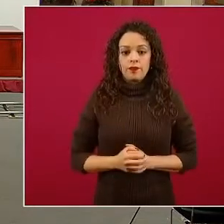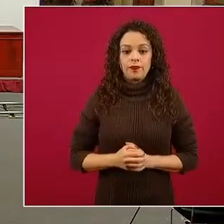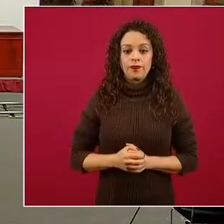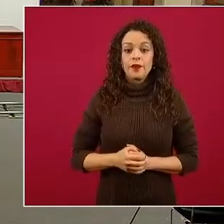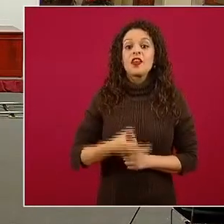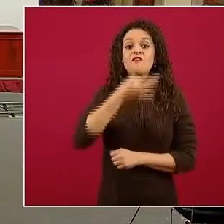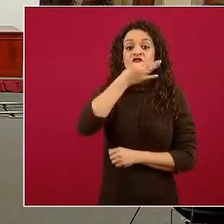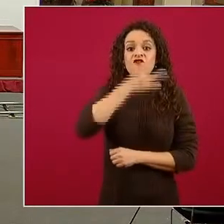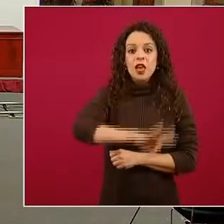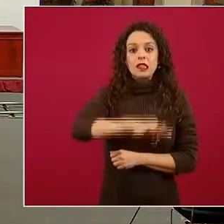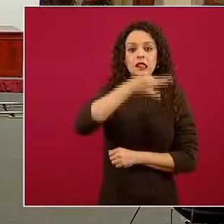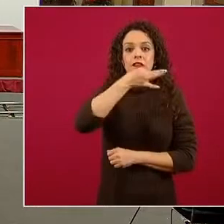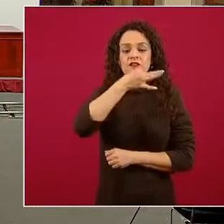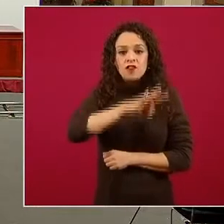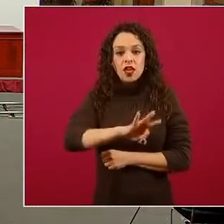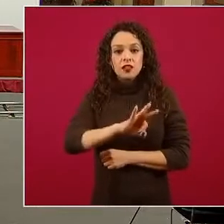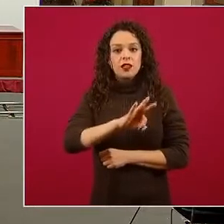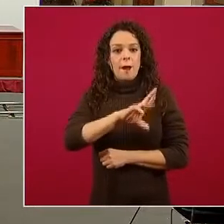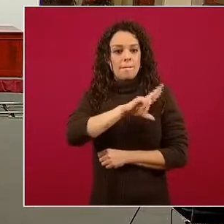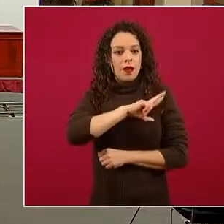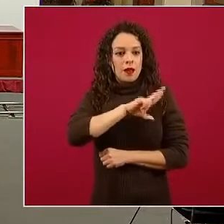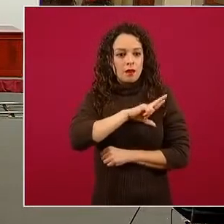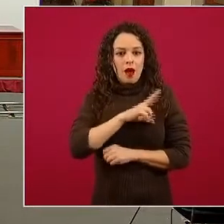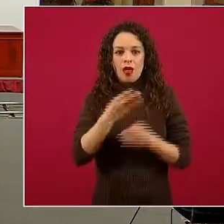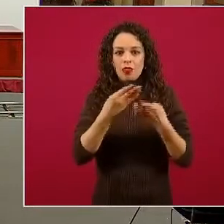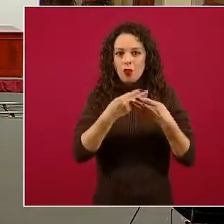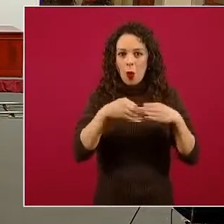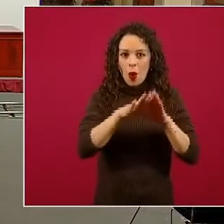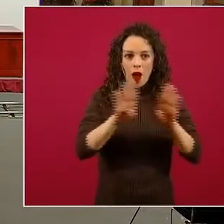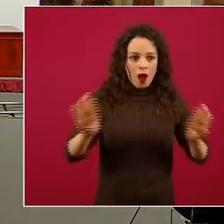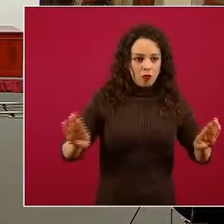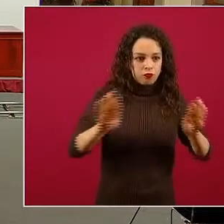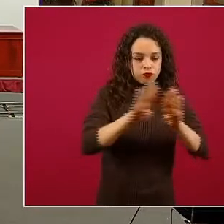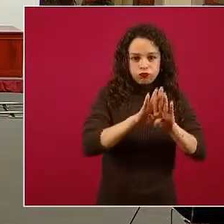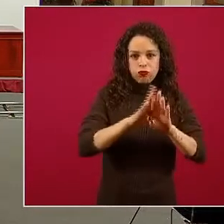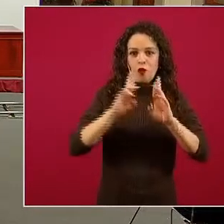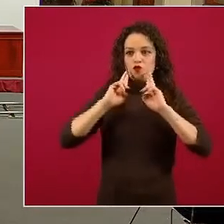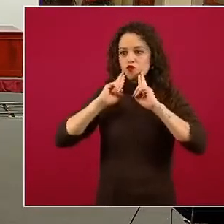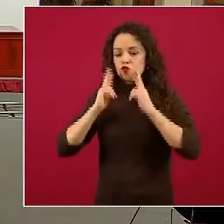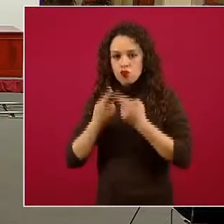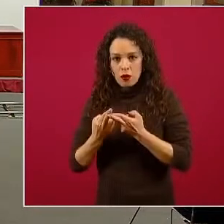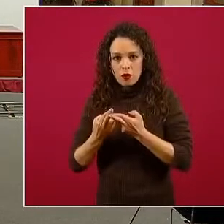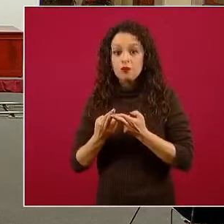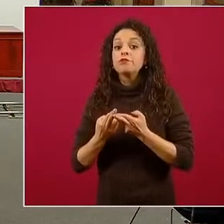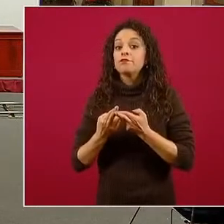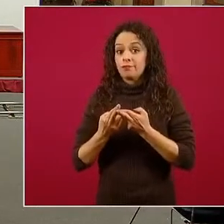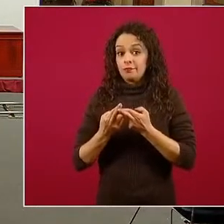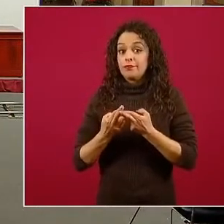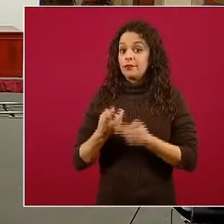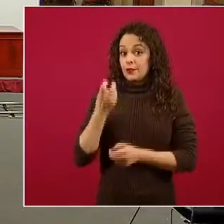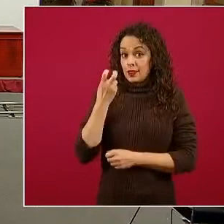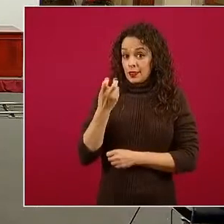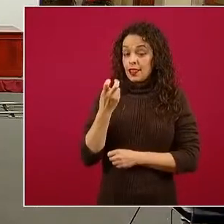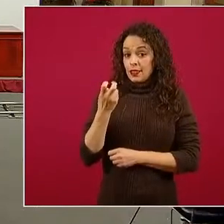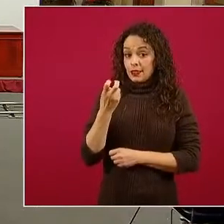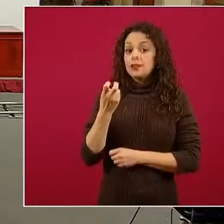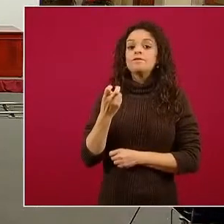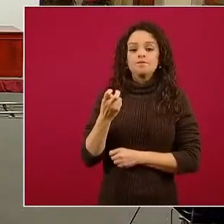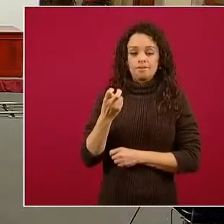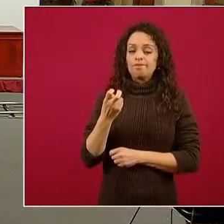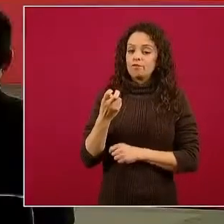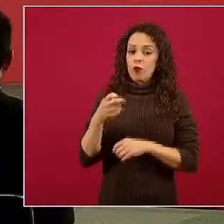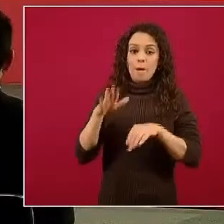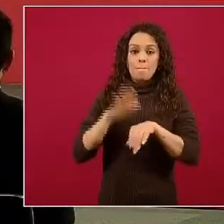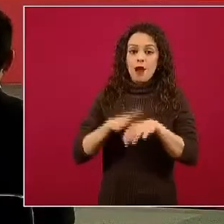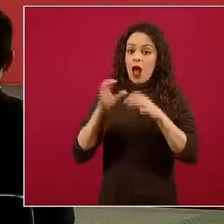fiestas privadas, de las reuniones que ocurren en los espacios privados, están teniendo un papel muy